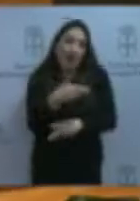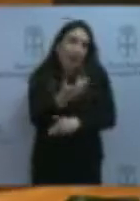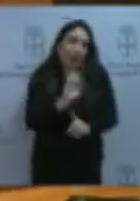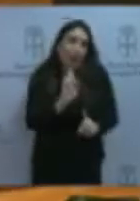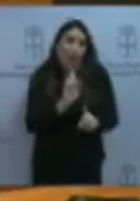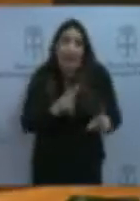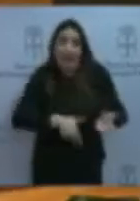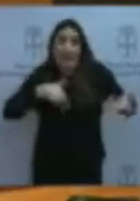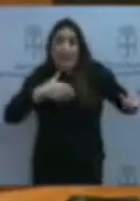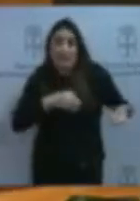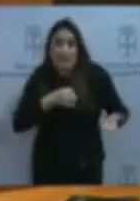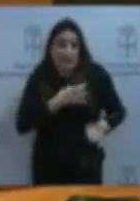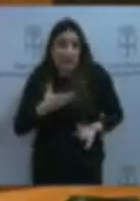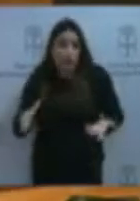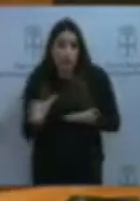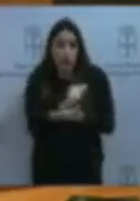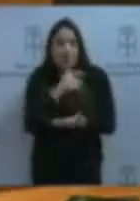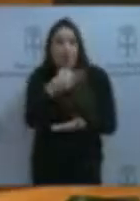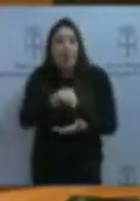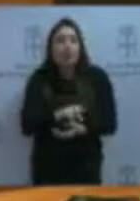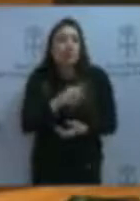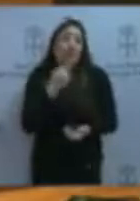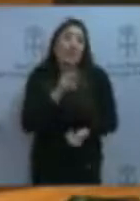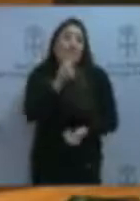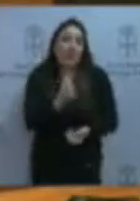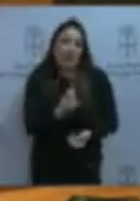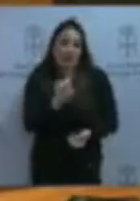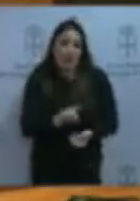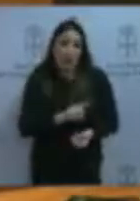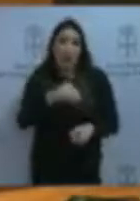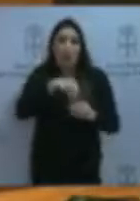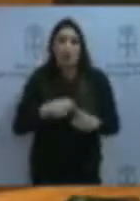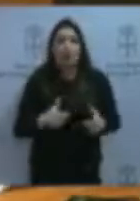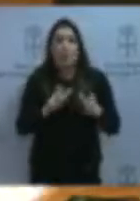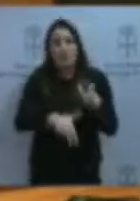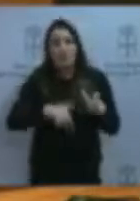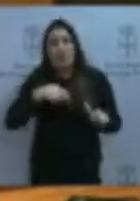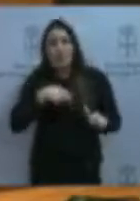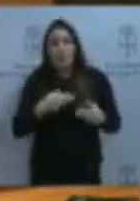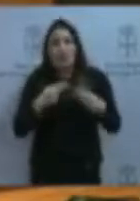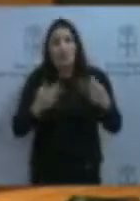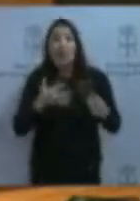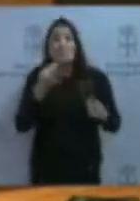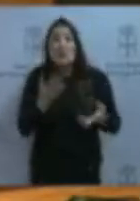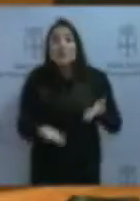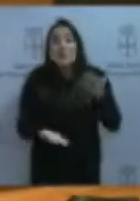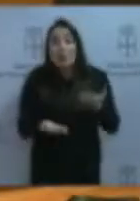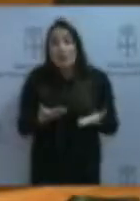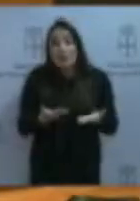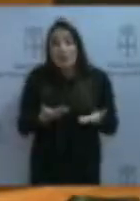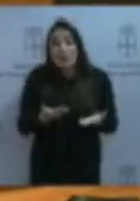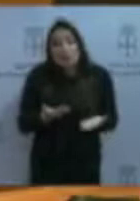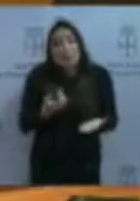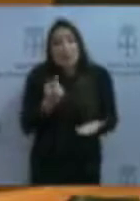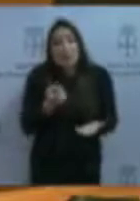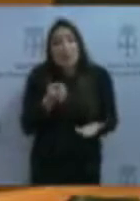conjunto de los sindicatos para que la validen en la Mesa General de la Función Pública y valorar exclusivamente lo único que queda.